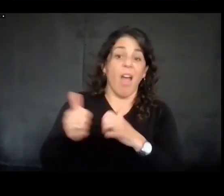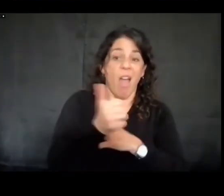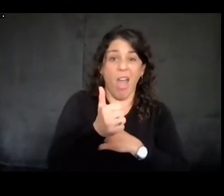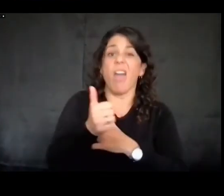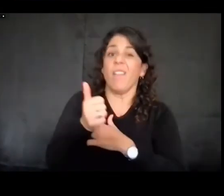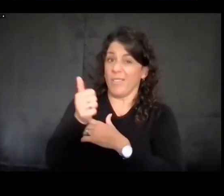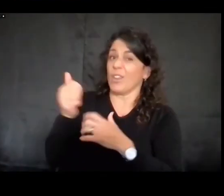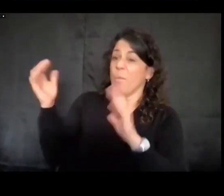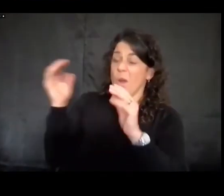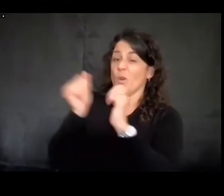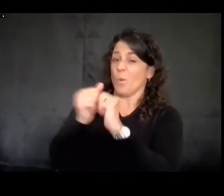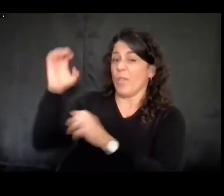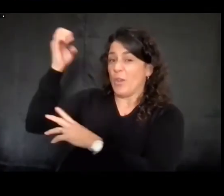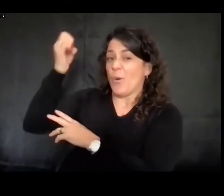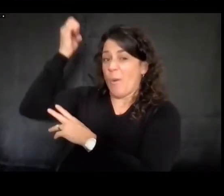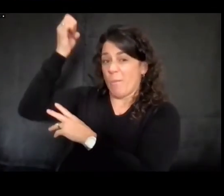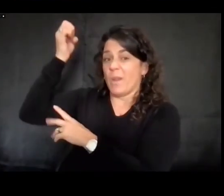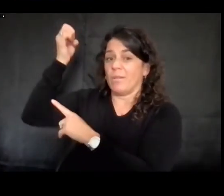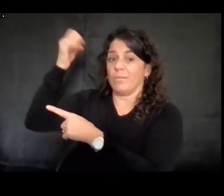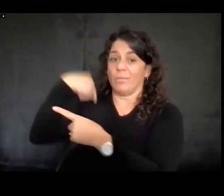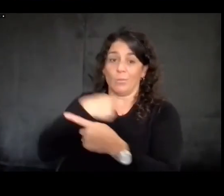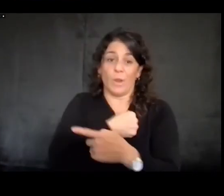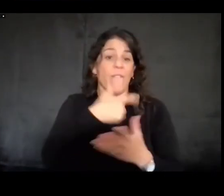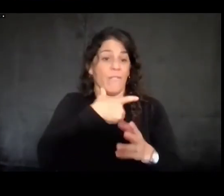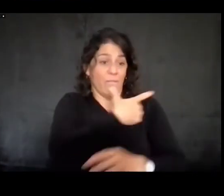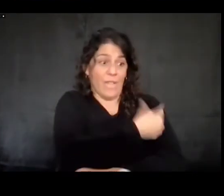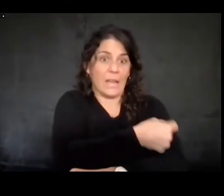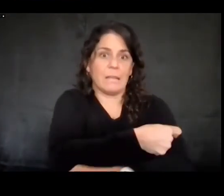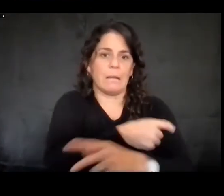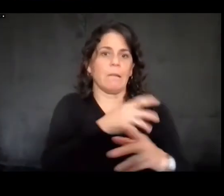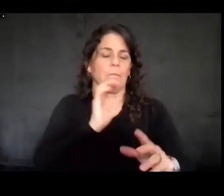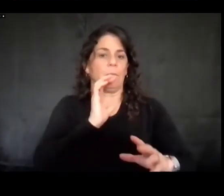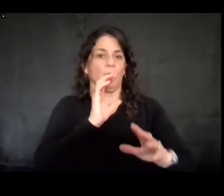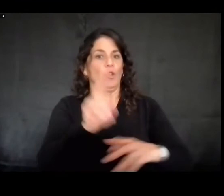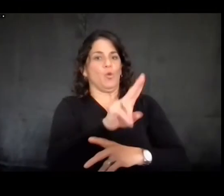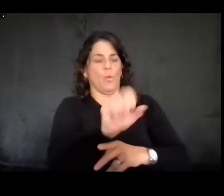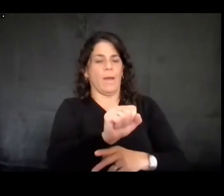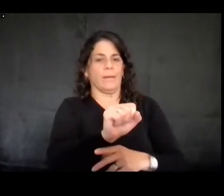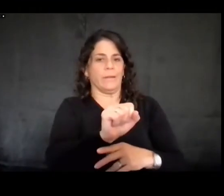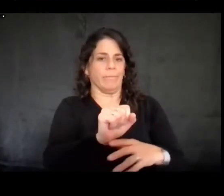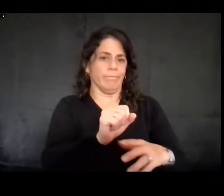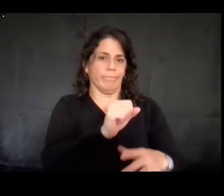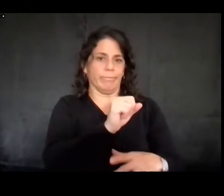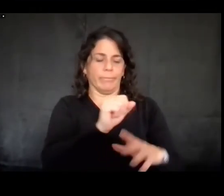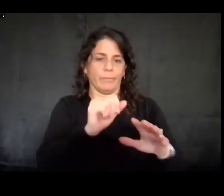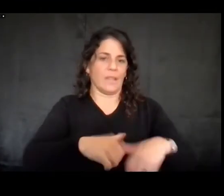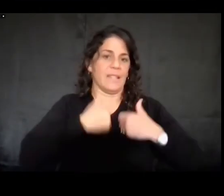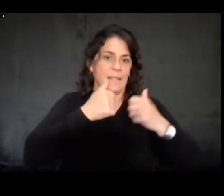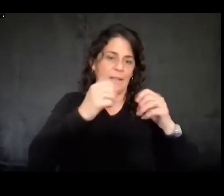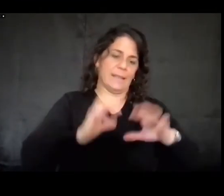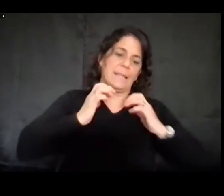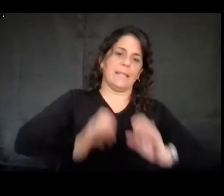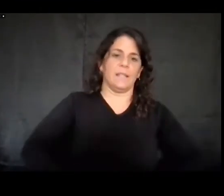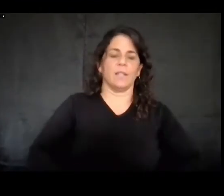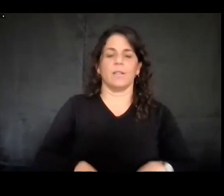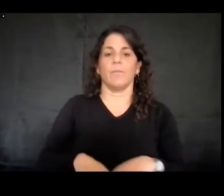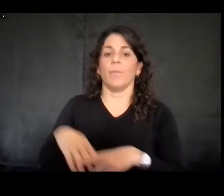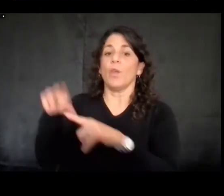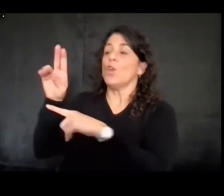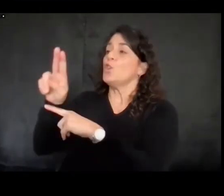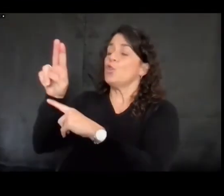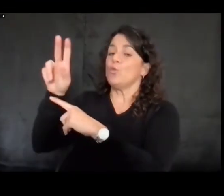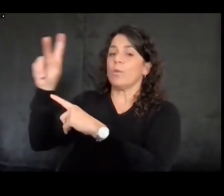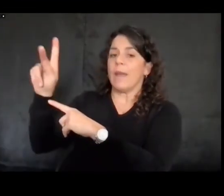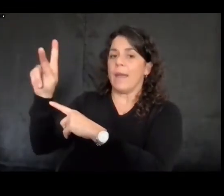vacunar gente comparado con europa además en europa en el plan reino unido el